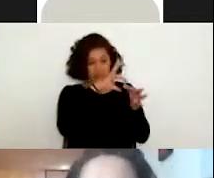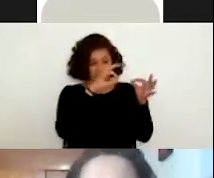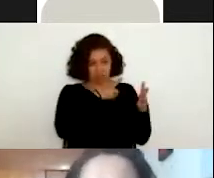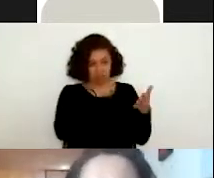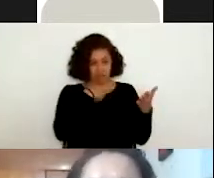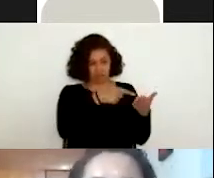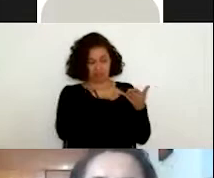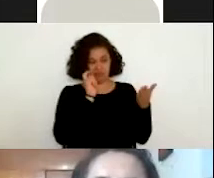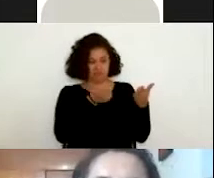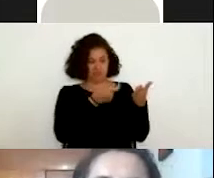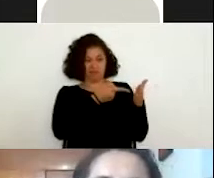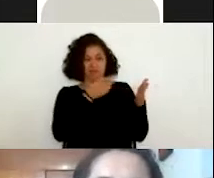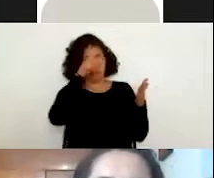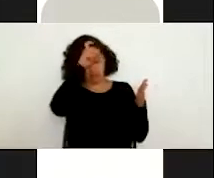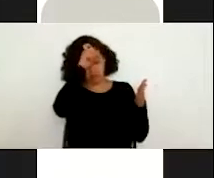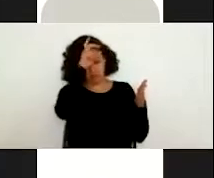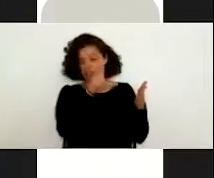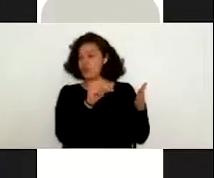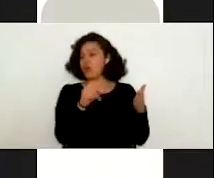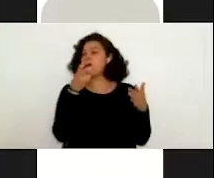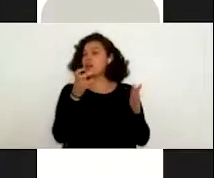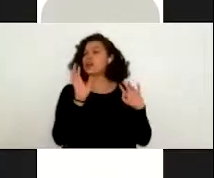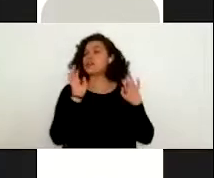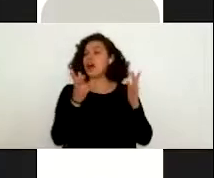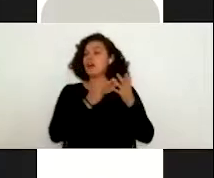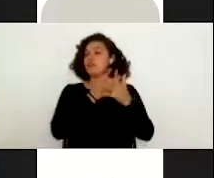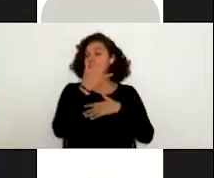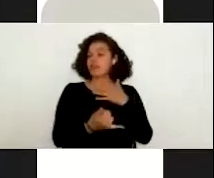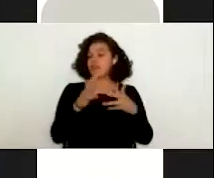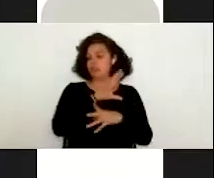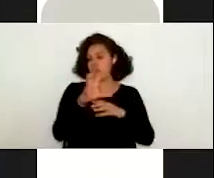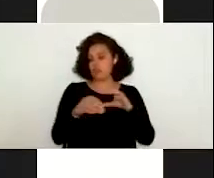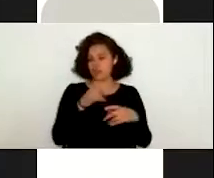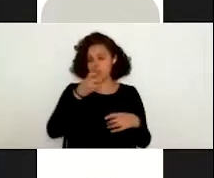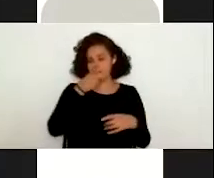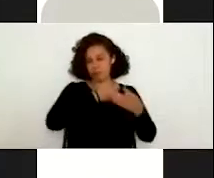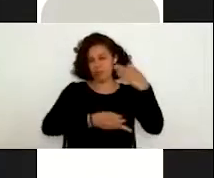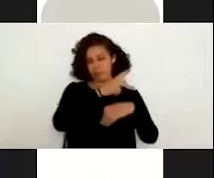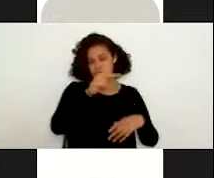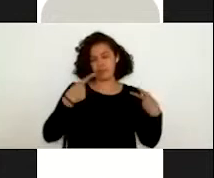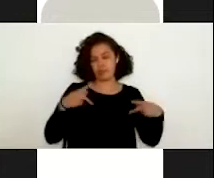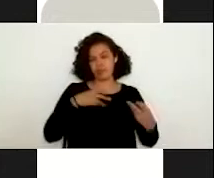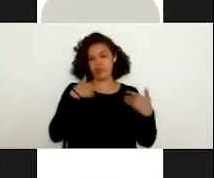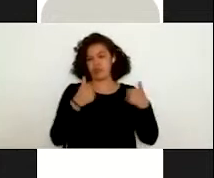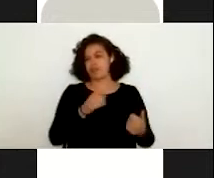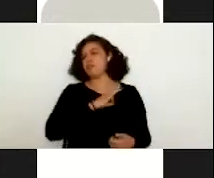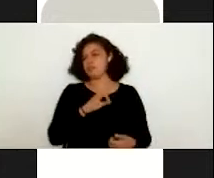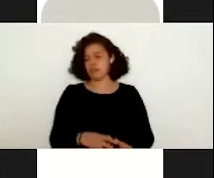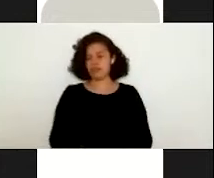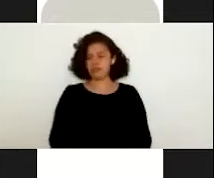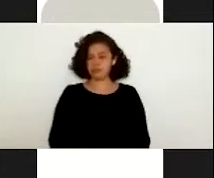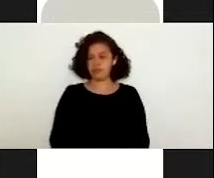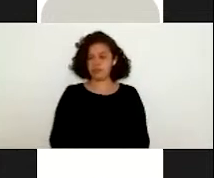explicar, ¿no? Eso nos hablaría de un proyecto completo, que pueda leerse y entenderse